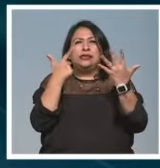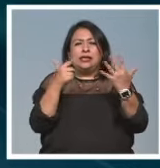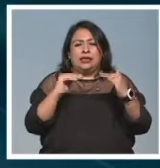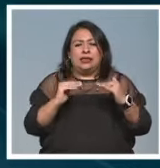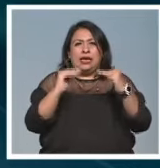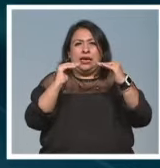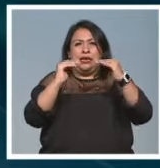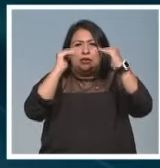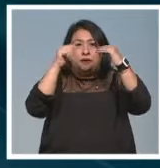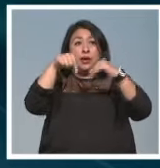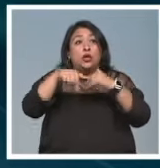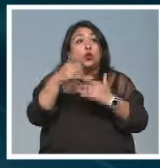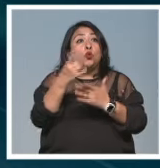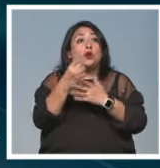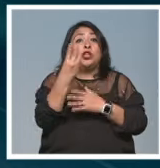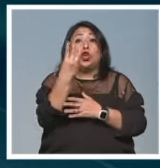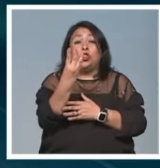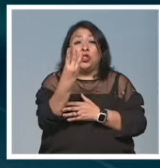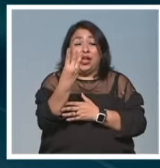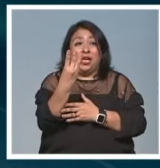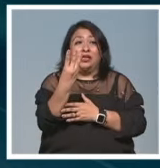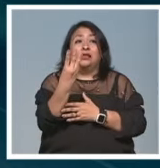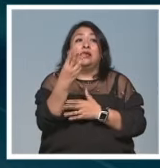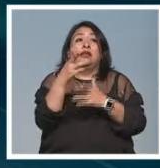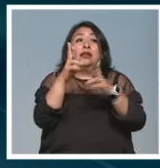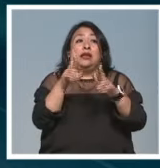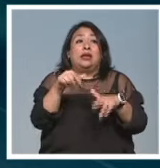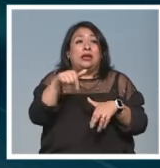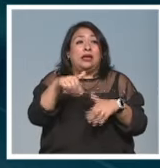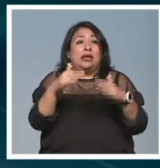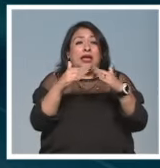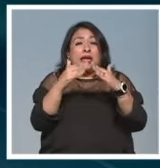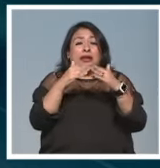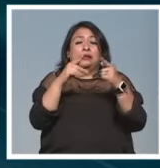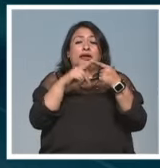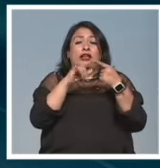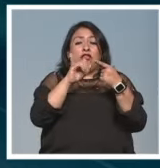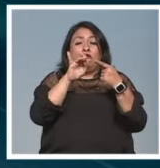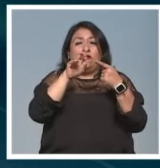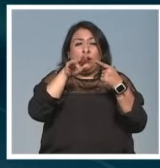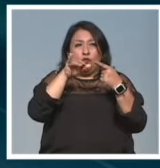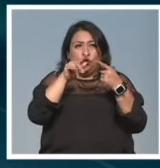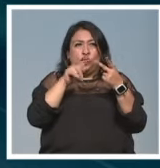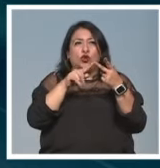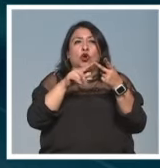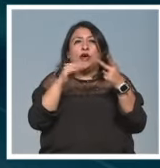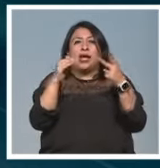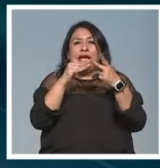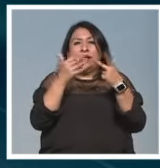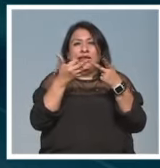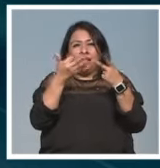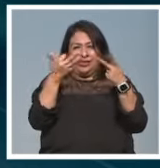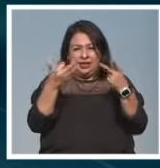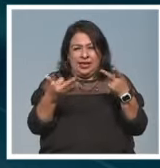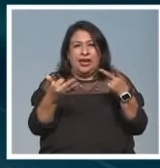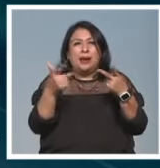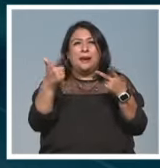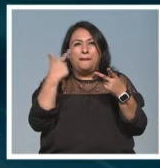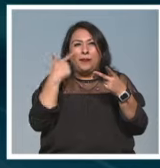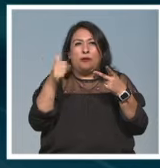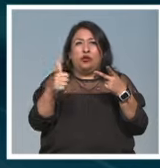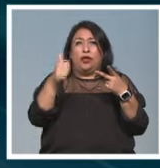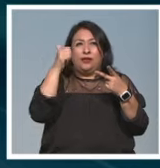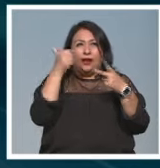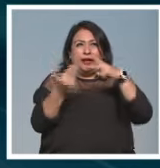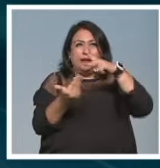este solamente tiene 3, ¿no? Que puede representar esta casa del inframundo, la casa de la tierra con la peana, esa mesa que vemos al